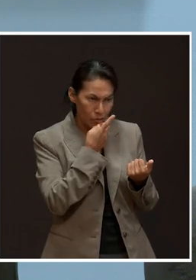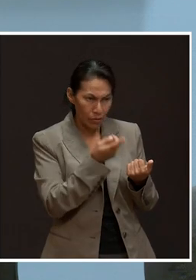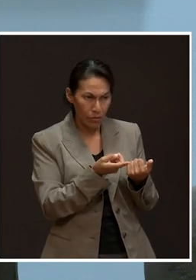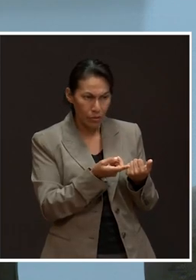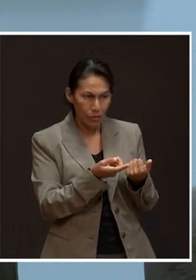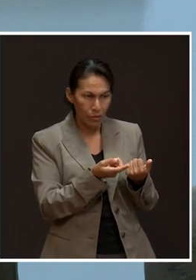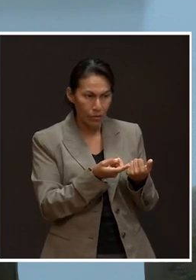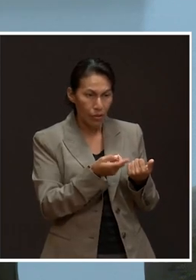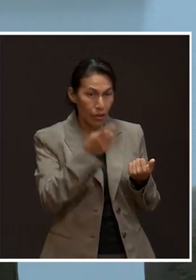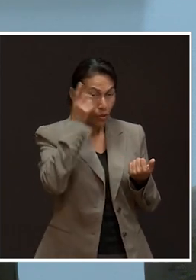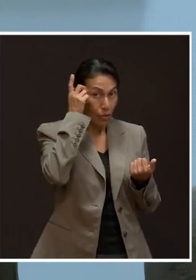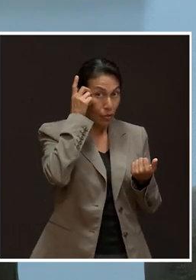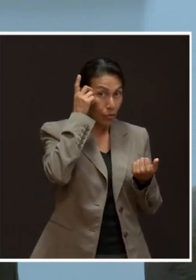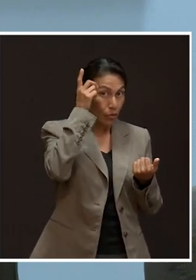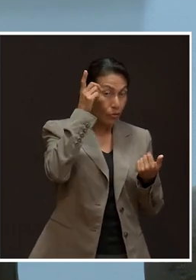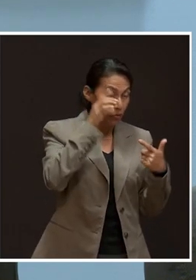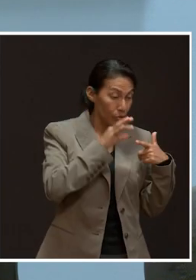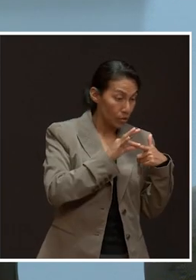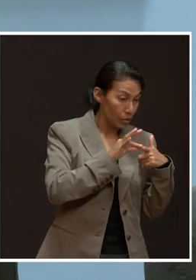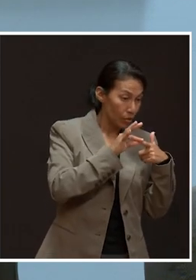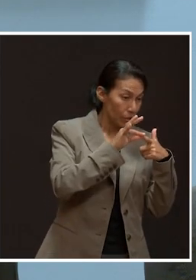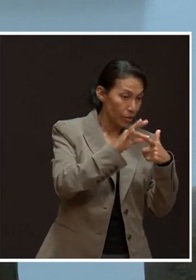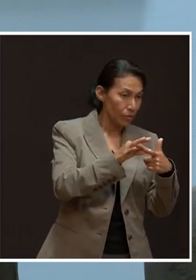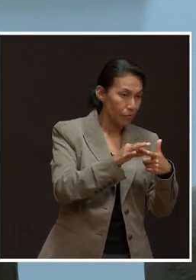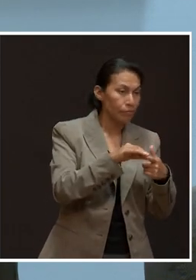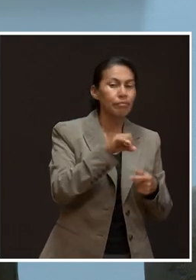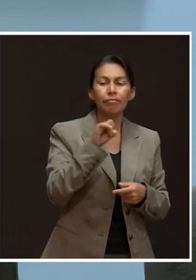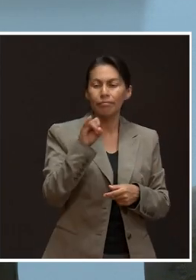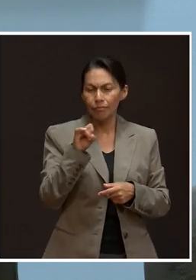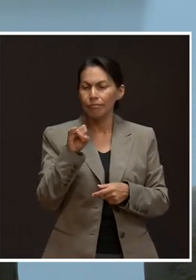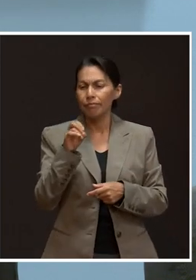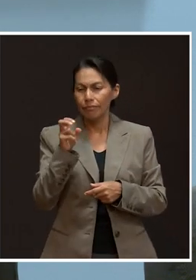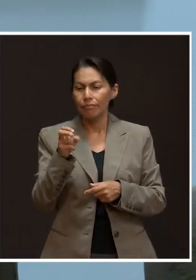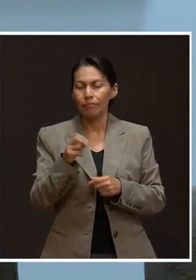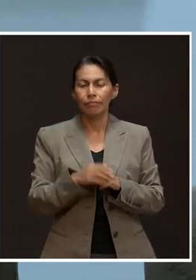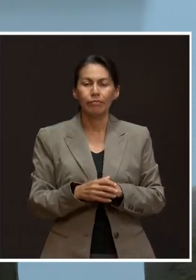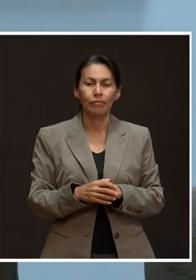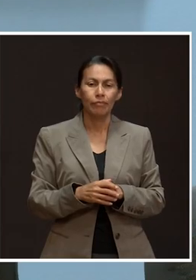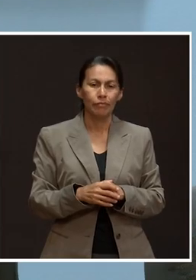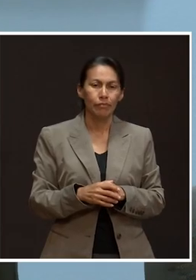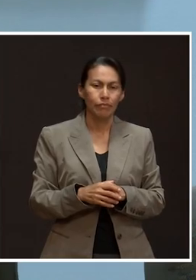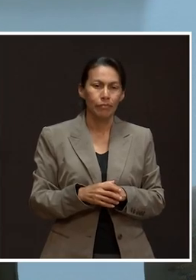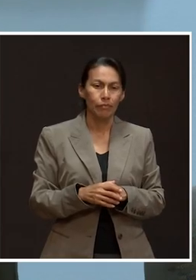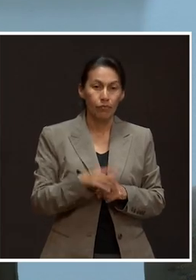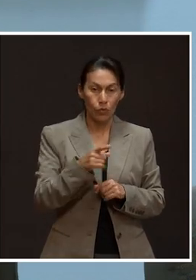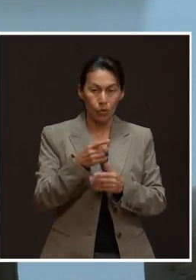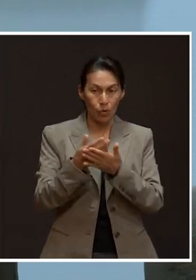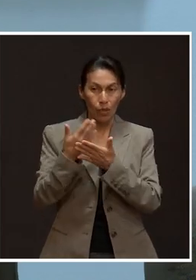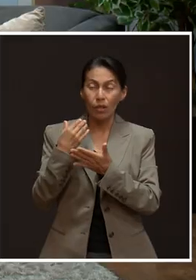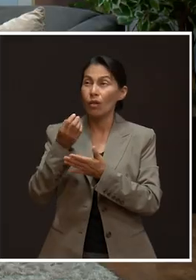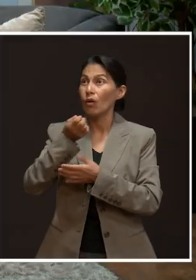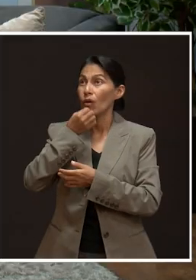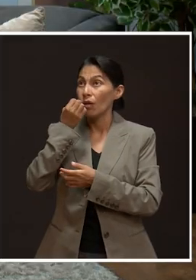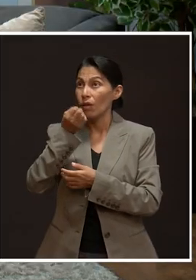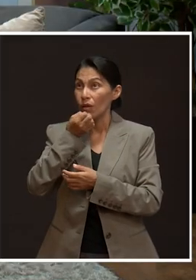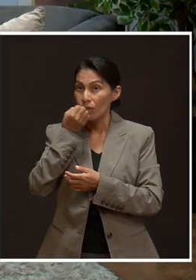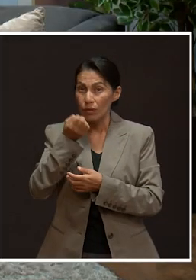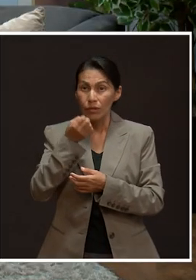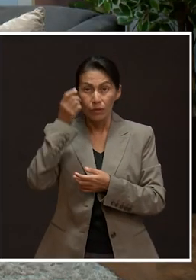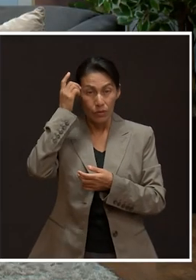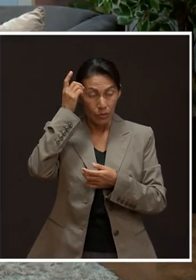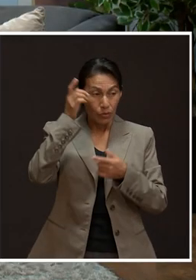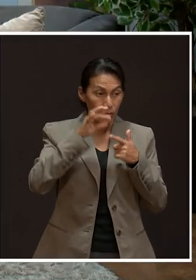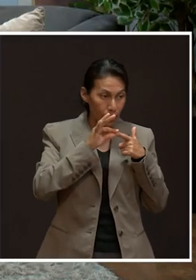testificando, que es la mano de Dios quien guió todo esto. Exactamente como habías orado, que Dios te